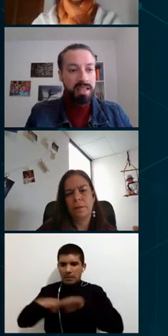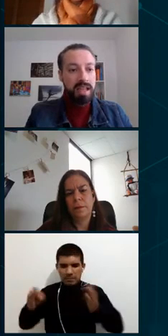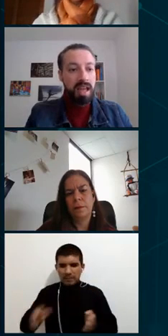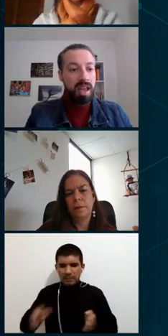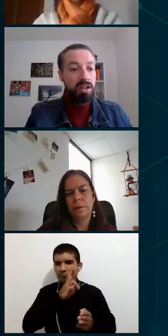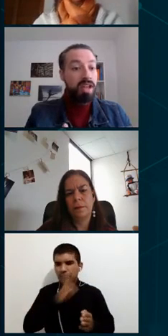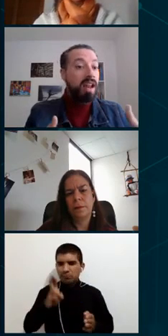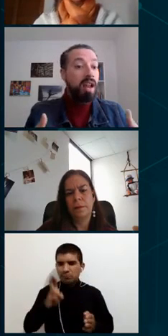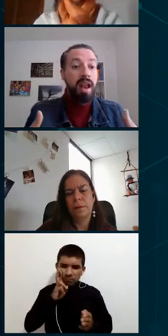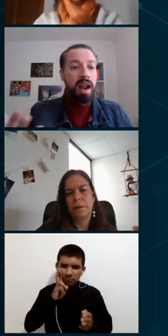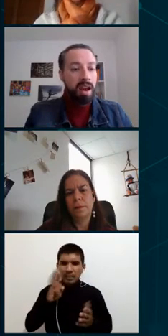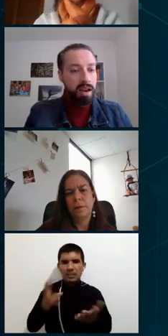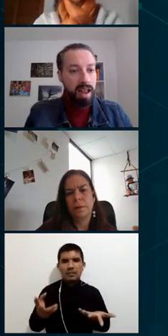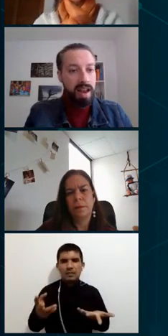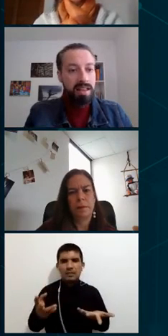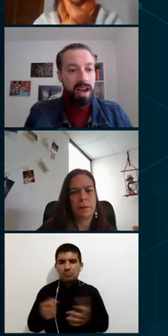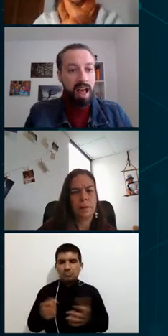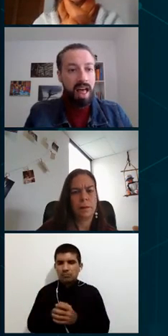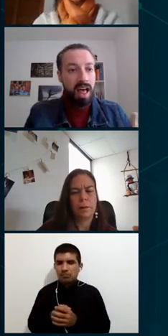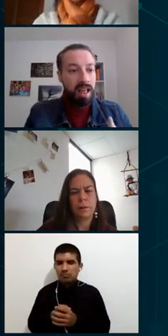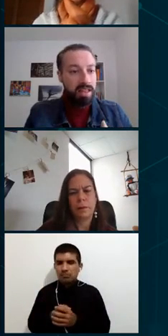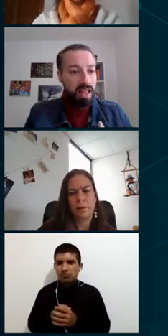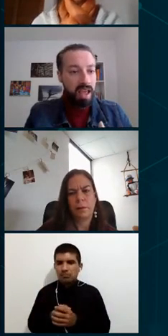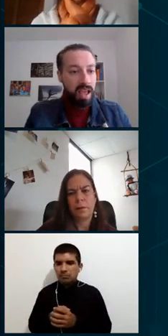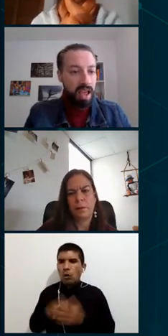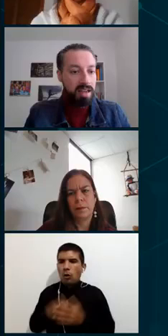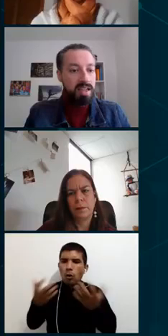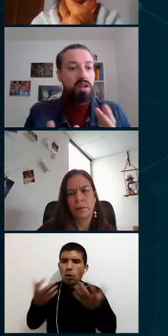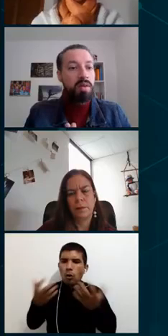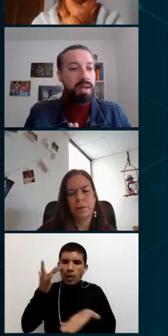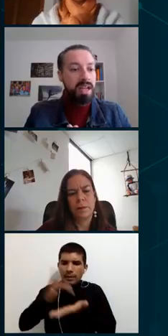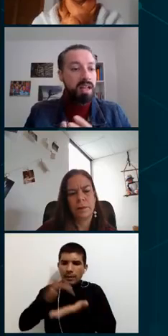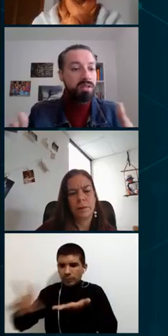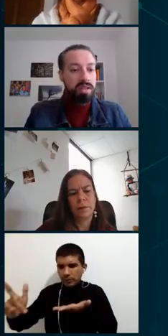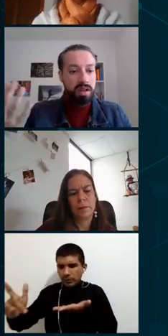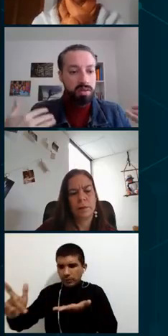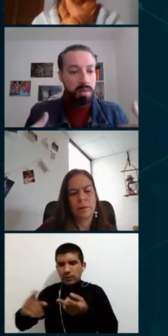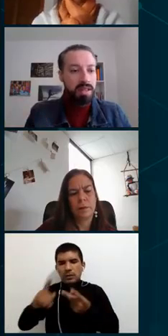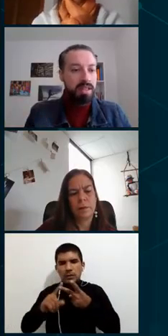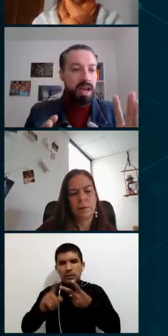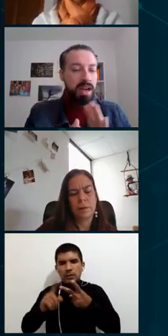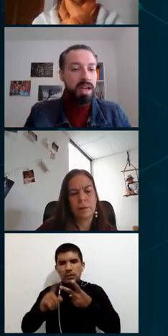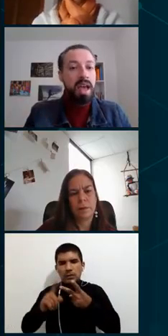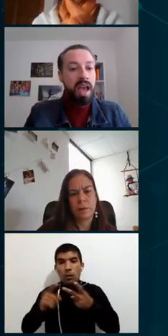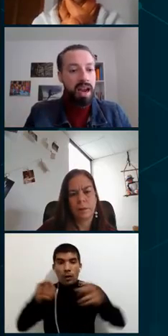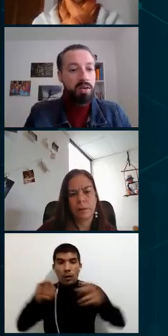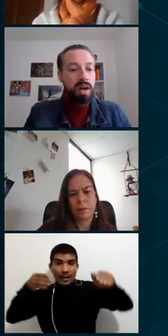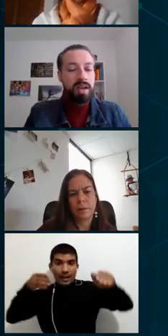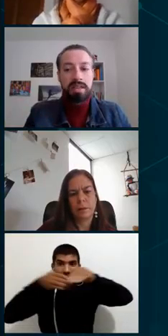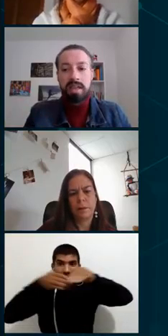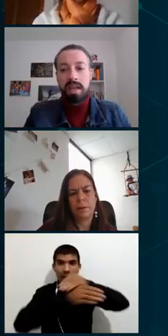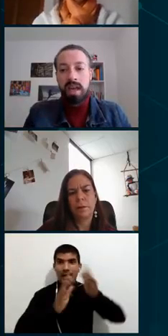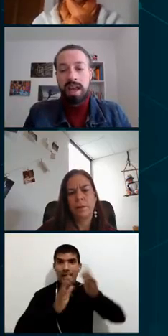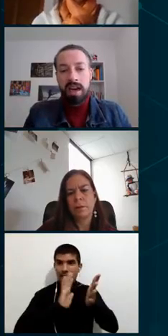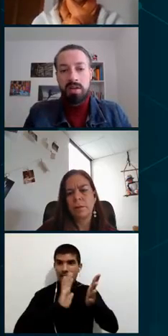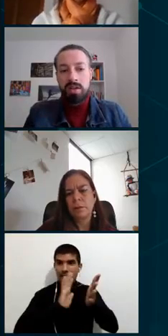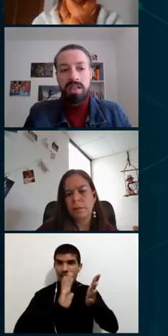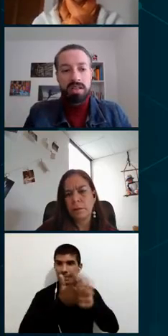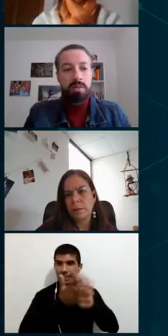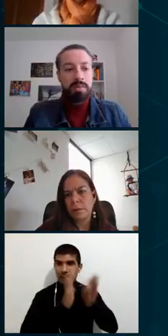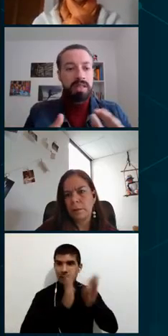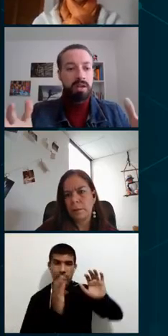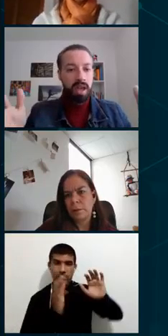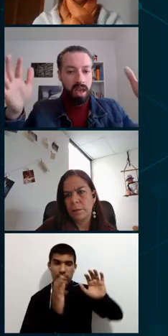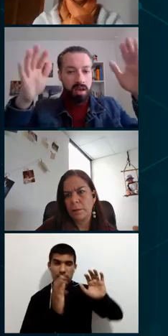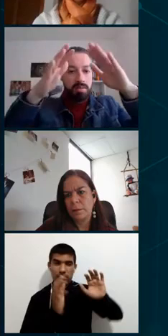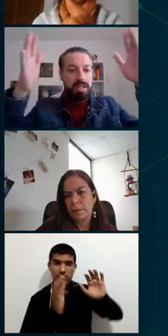si es, no sé, en la entrada del centro comercial, entonces automatizar. En algunos